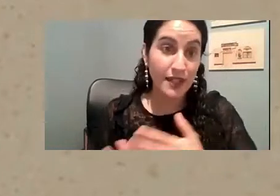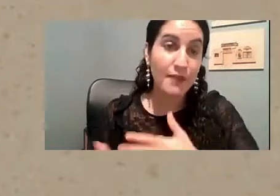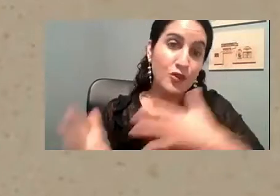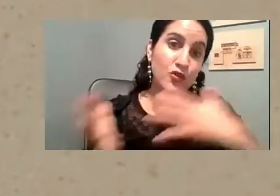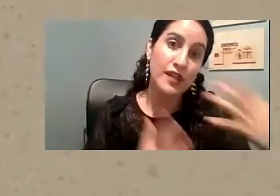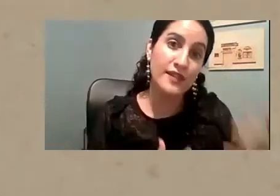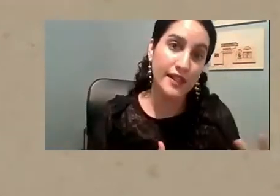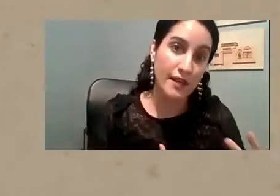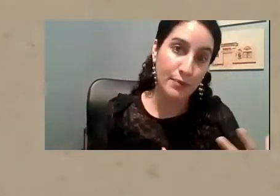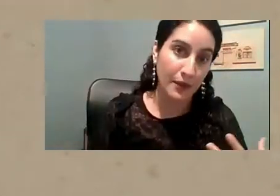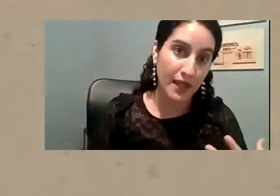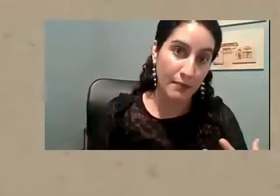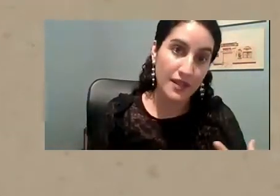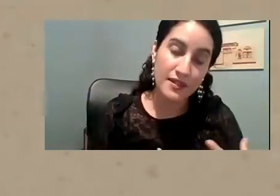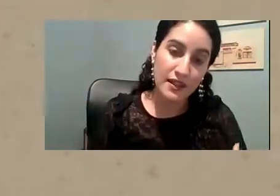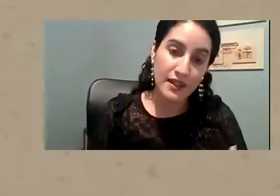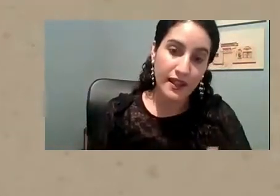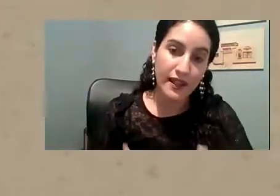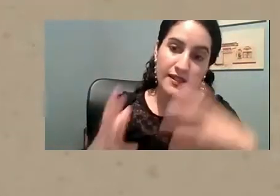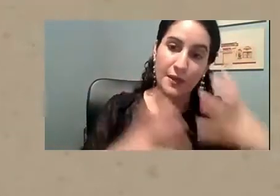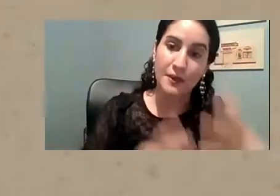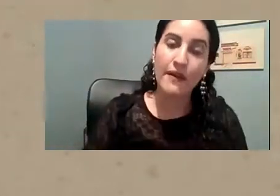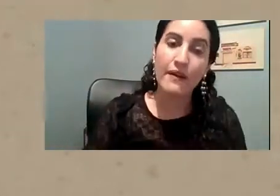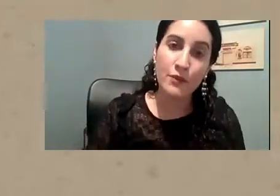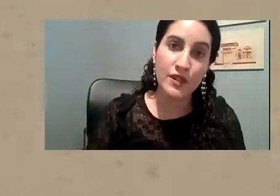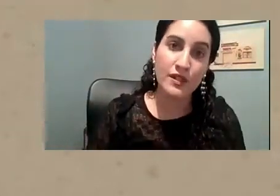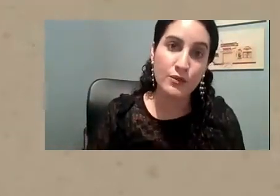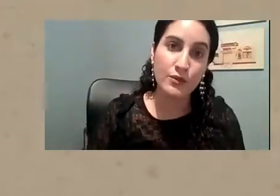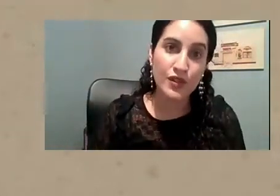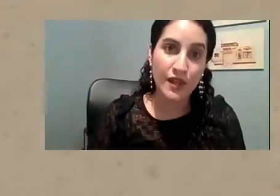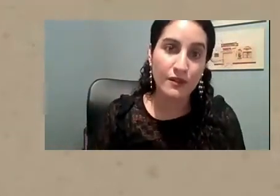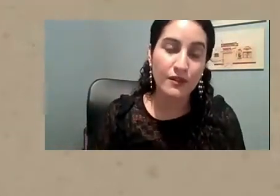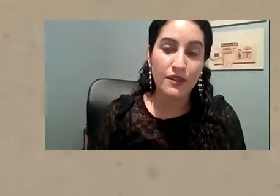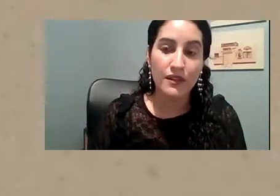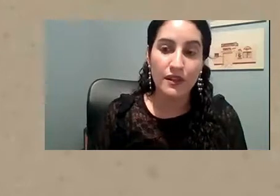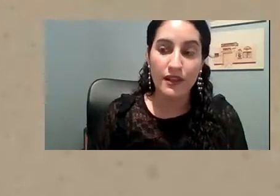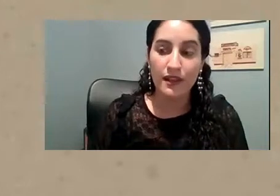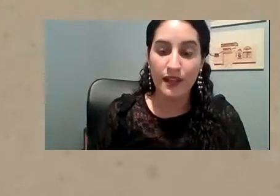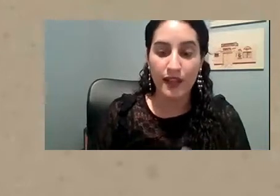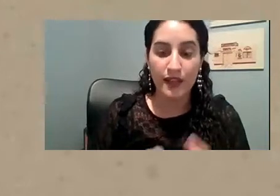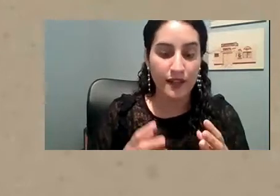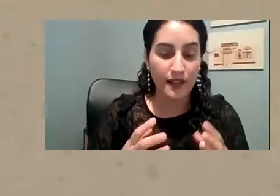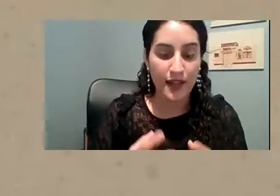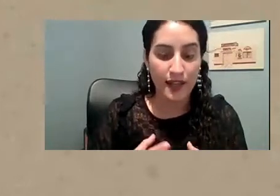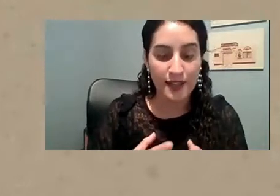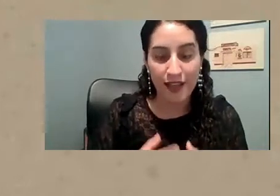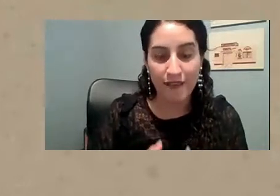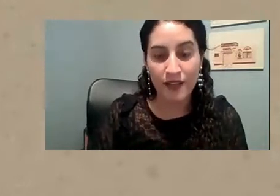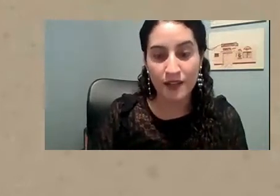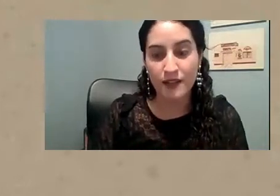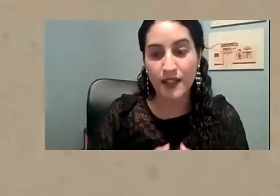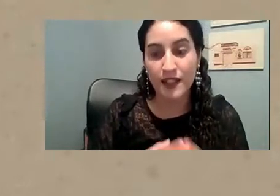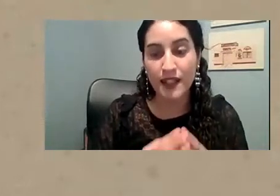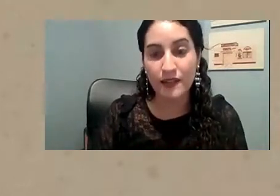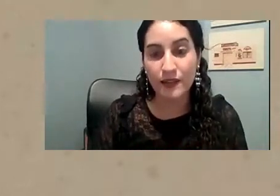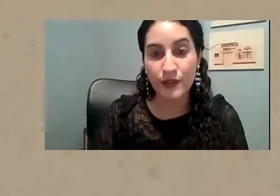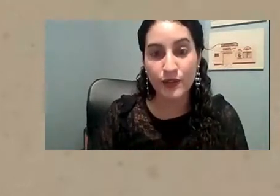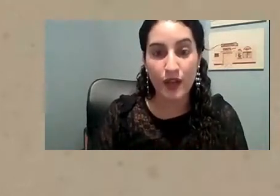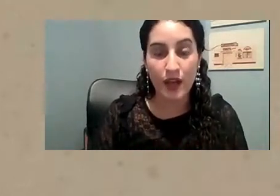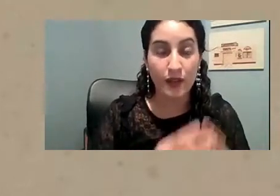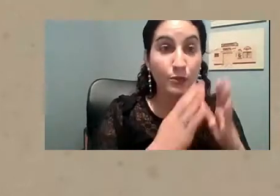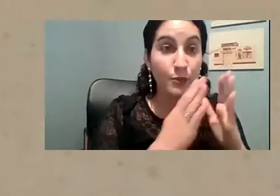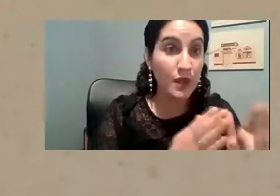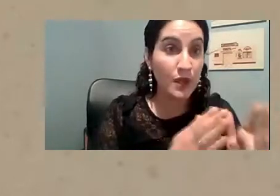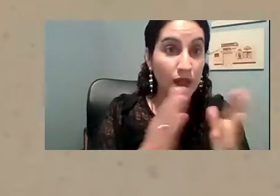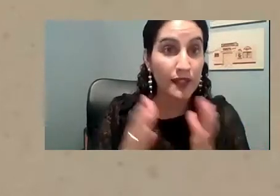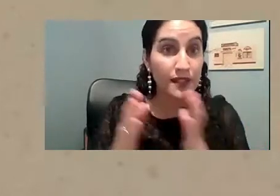Efectivamente, teníamos una serie de programas que desarrollábamos desde el museo que estaban dirigidos